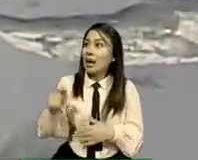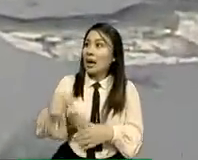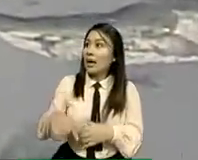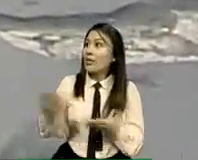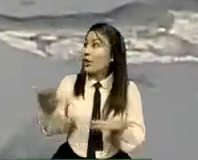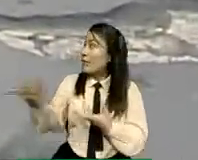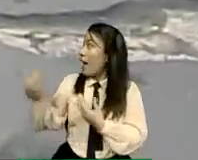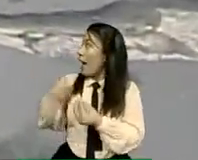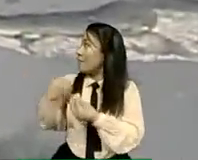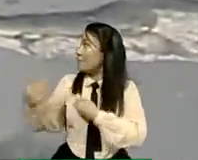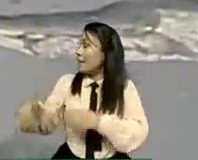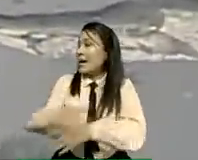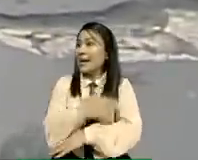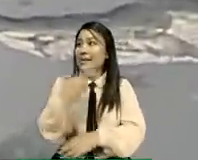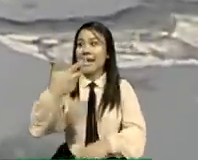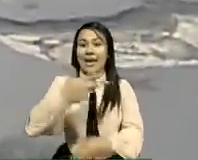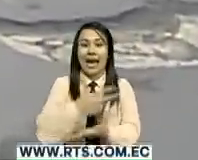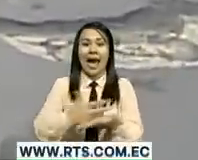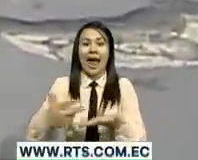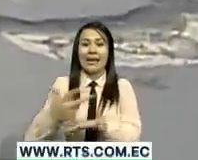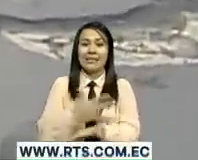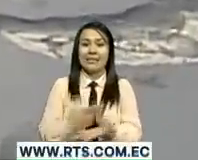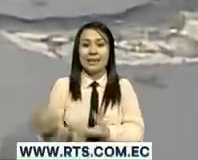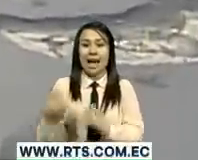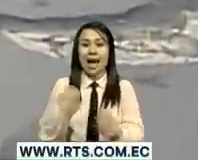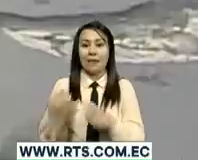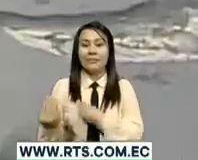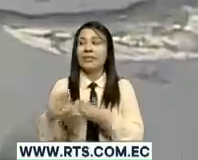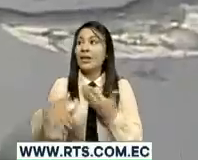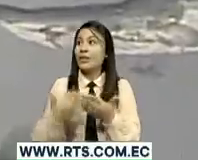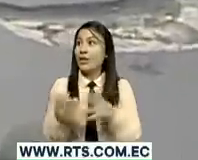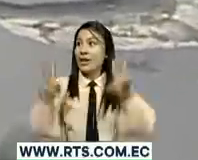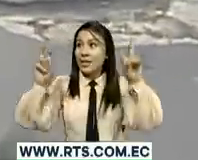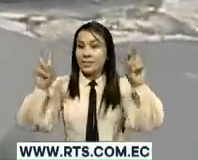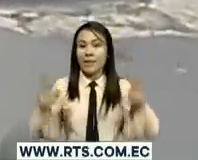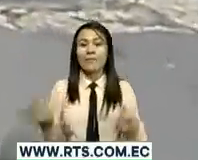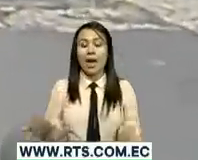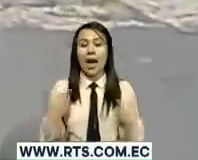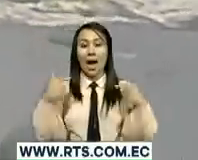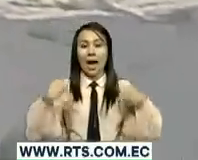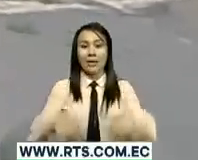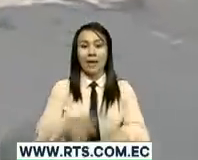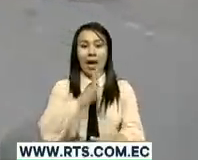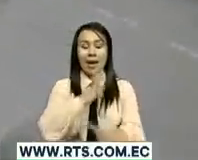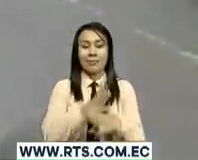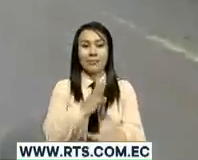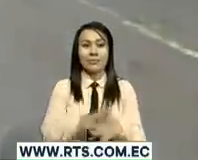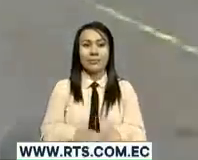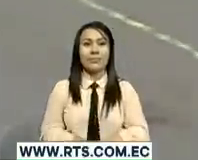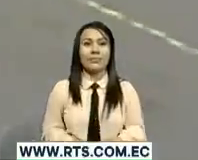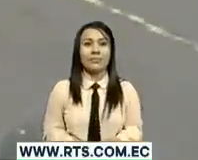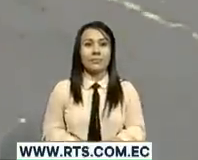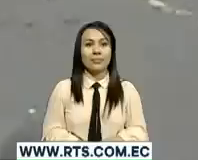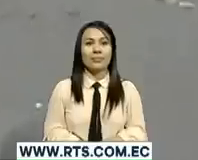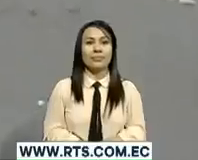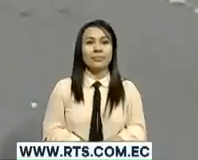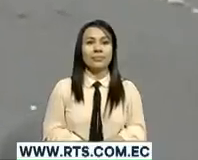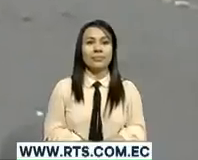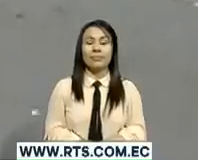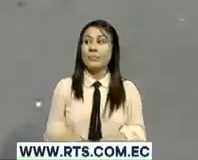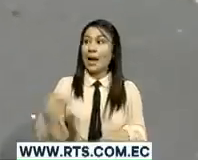entre Carchi y Tulcán. Como les decíamos, les manifestábamos a esta hora, todavía continúa la lluvia, todavía